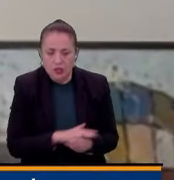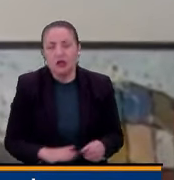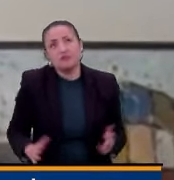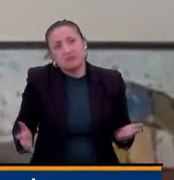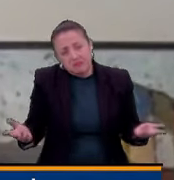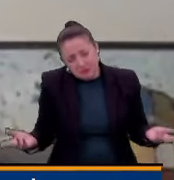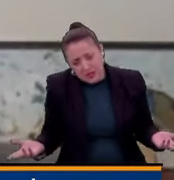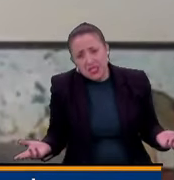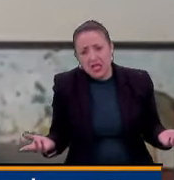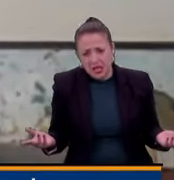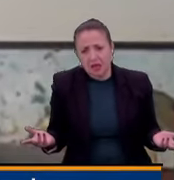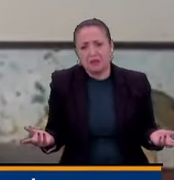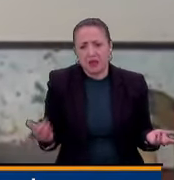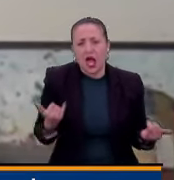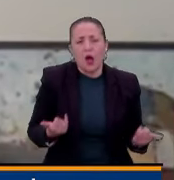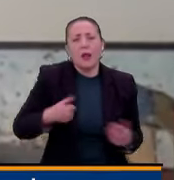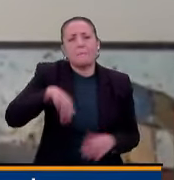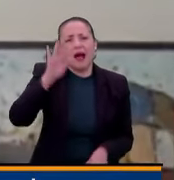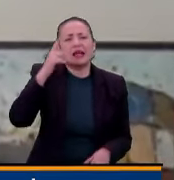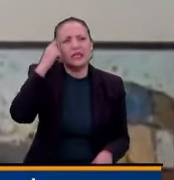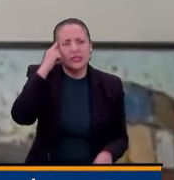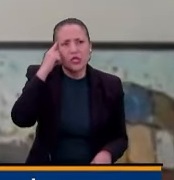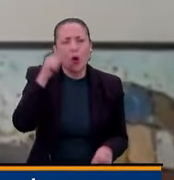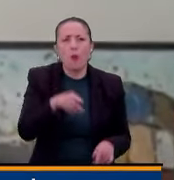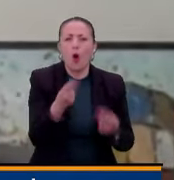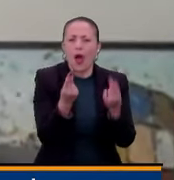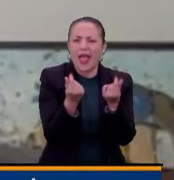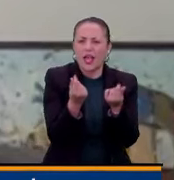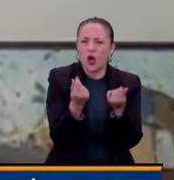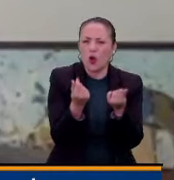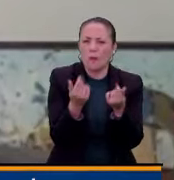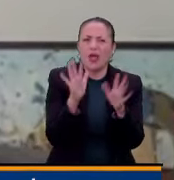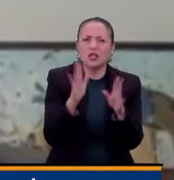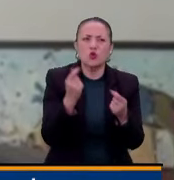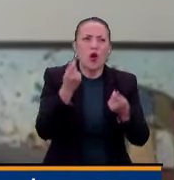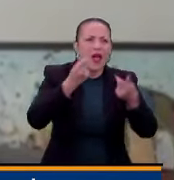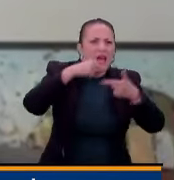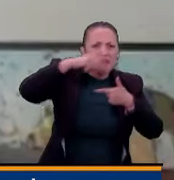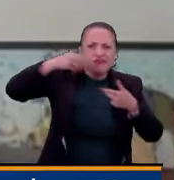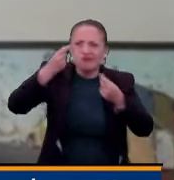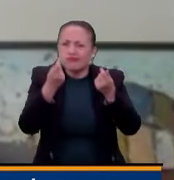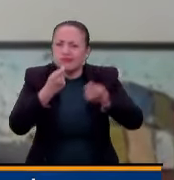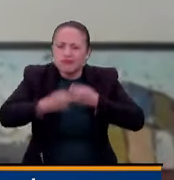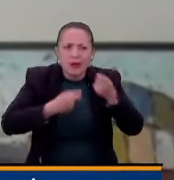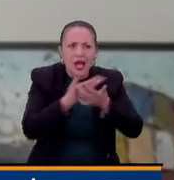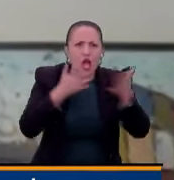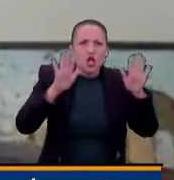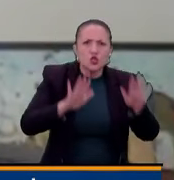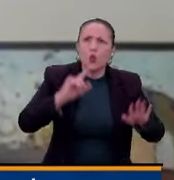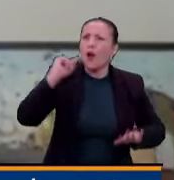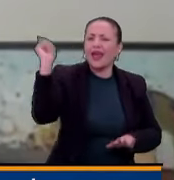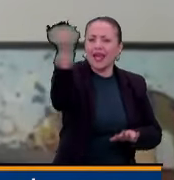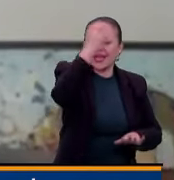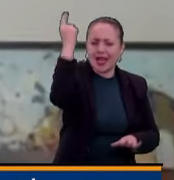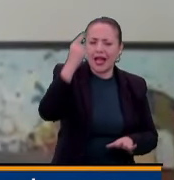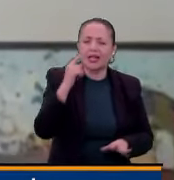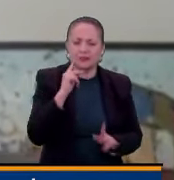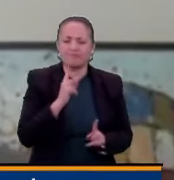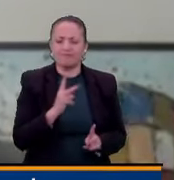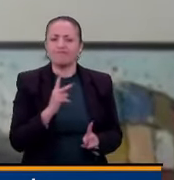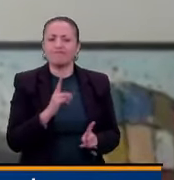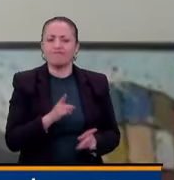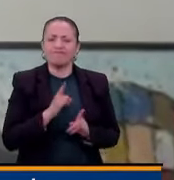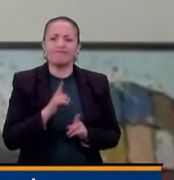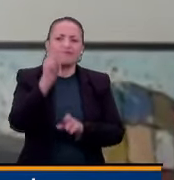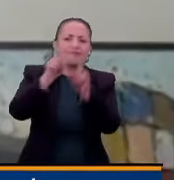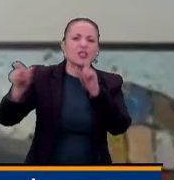nuevo, pensando más en la economía en general, ¿no? Sí vemos un tema del sentimiento del inversionista que